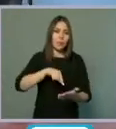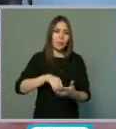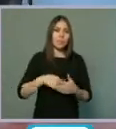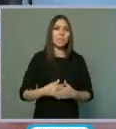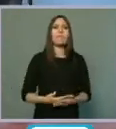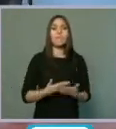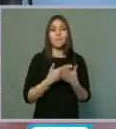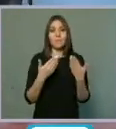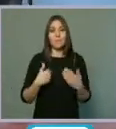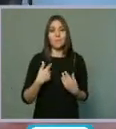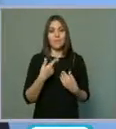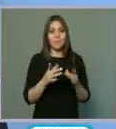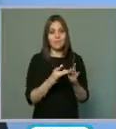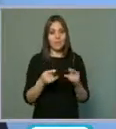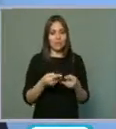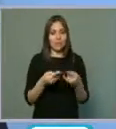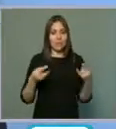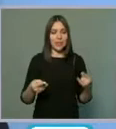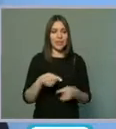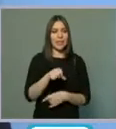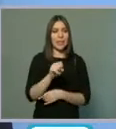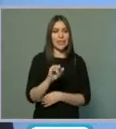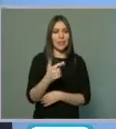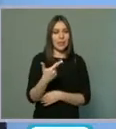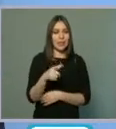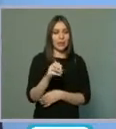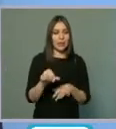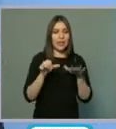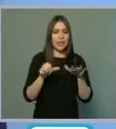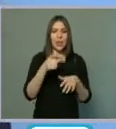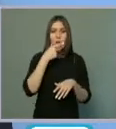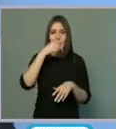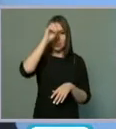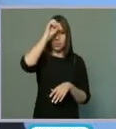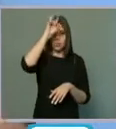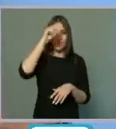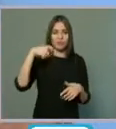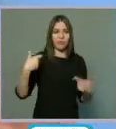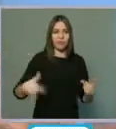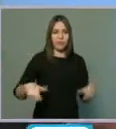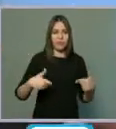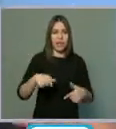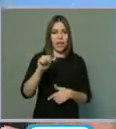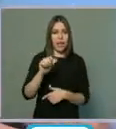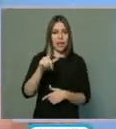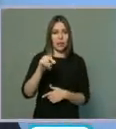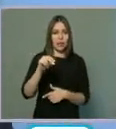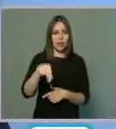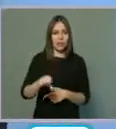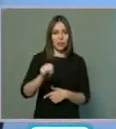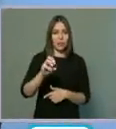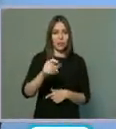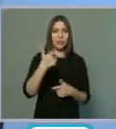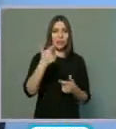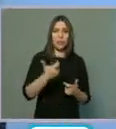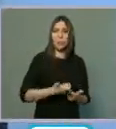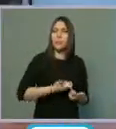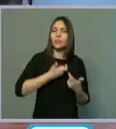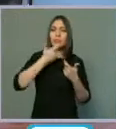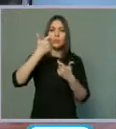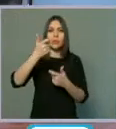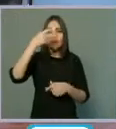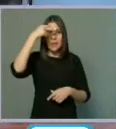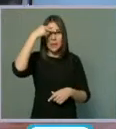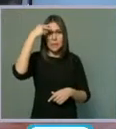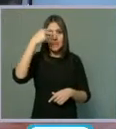hacia ellos. Hay que contar que en el siglo XVI tenemos el minero más rico, don Alonso de la Villaseca, el cual dio dinero desde México para que se restaurara el